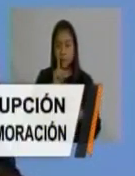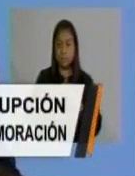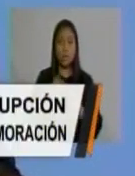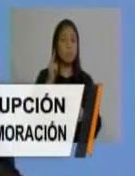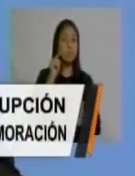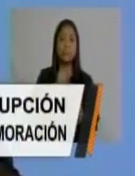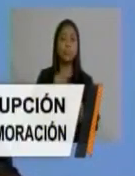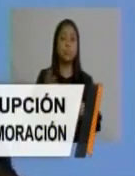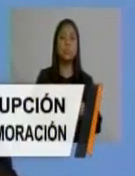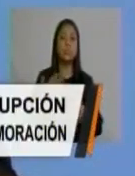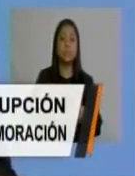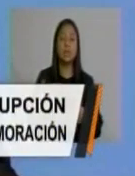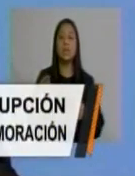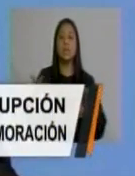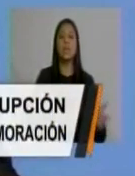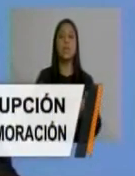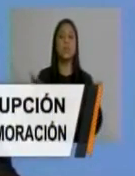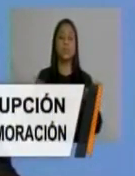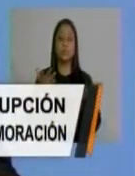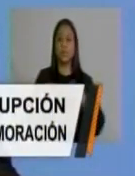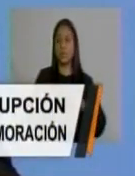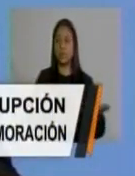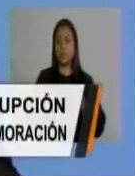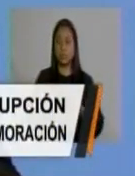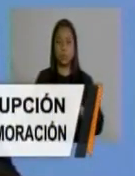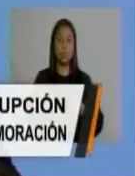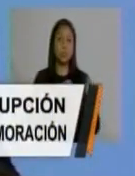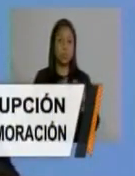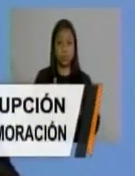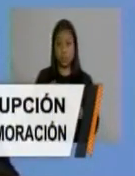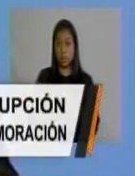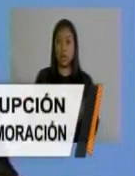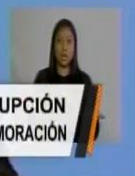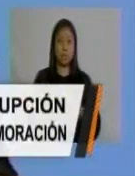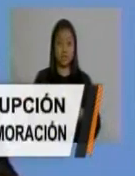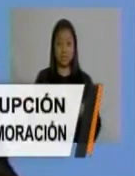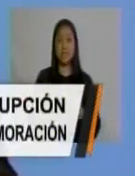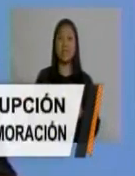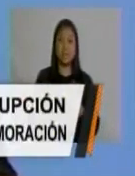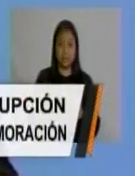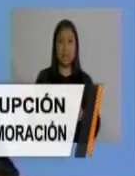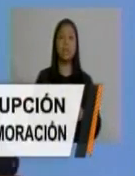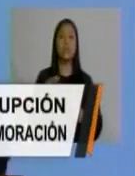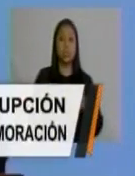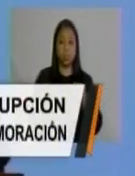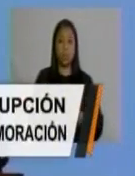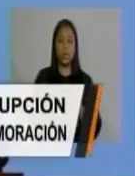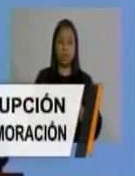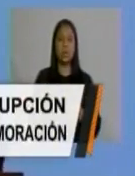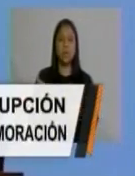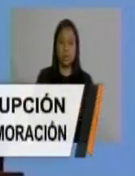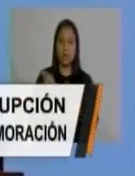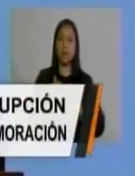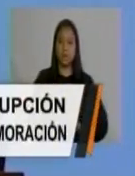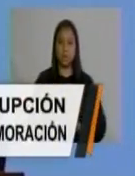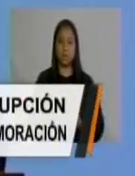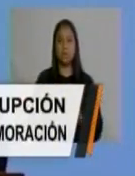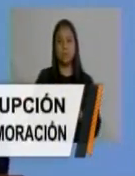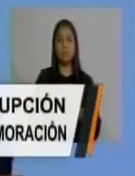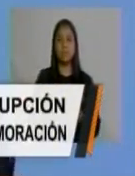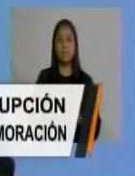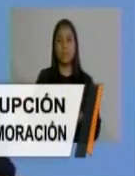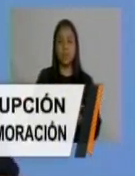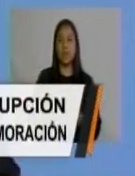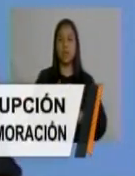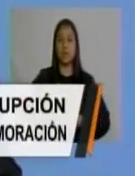de impulsar las acciones y los controles administrativos, técnicos y jurídicos que contribuyan a fomentar la